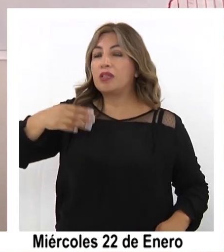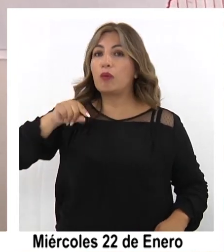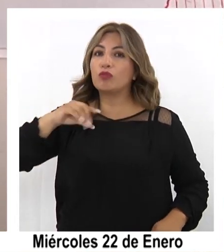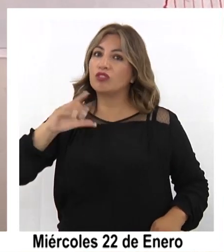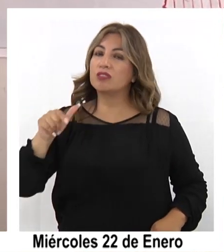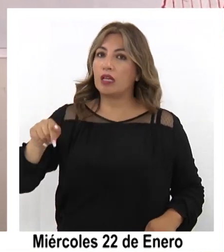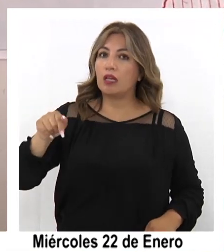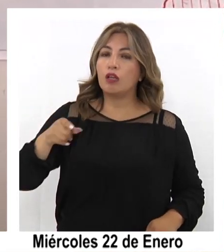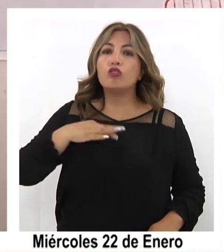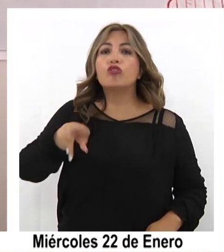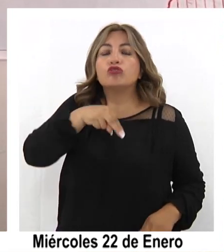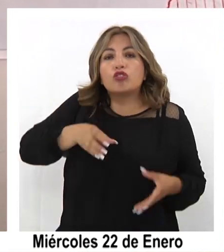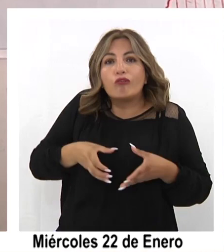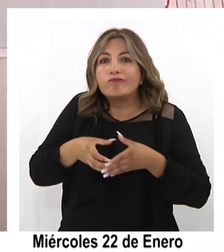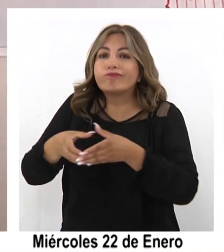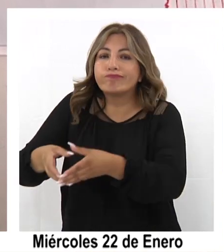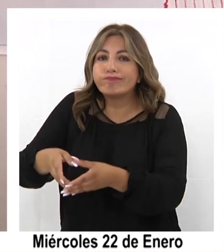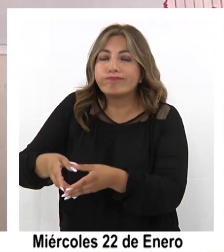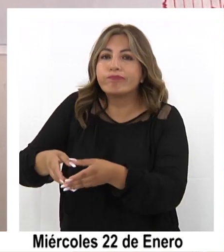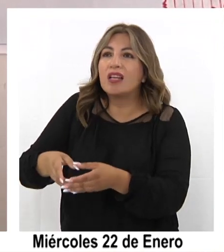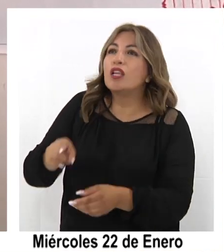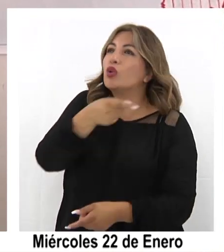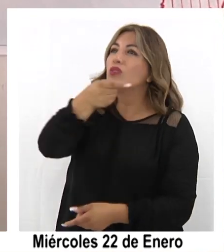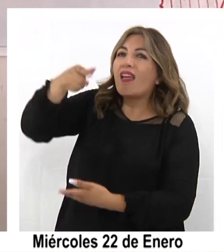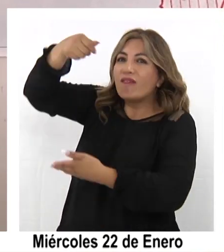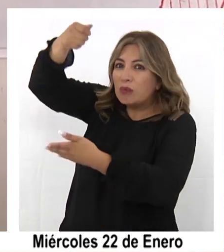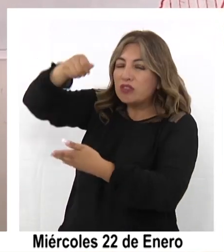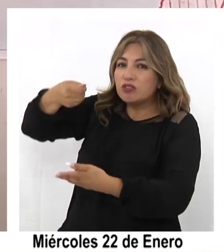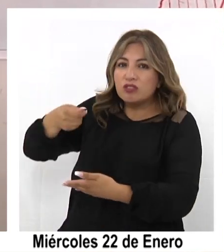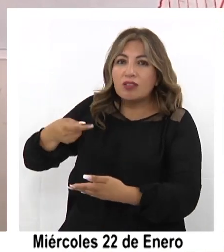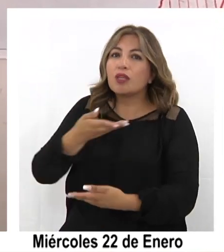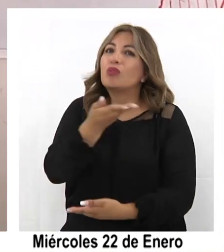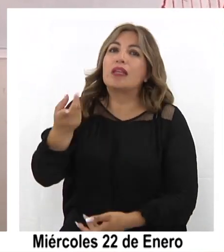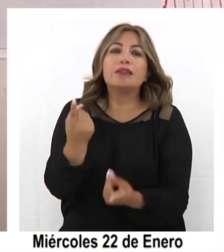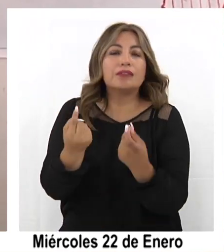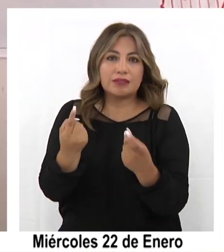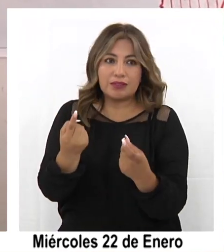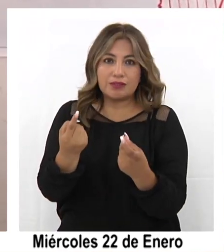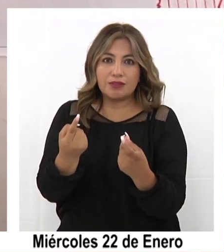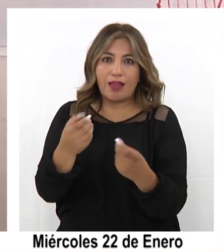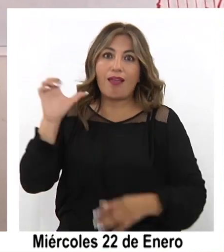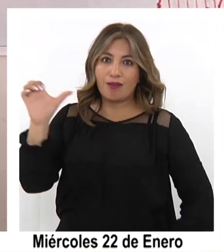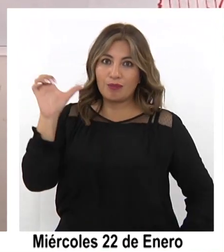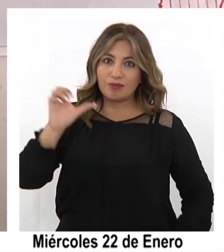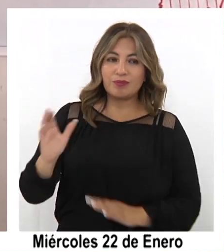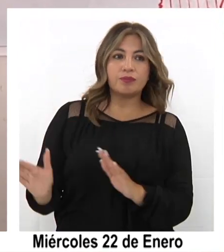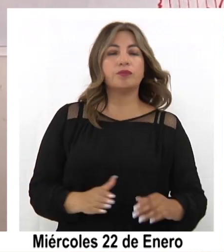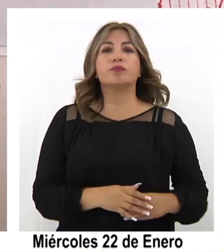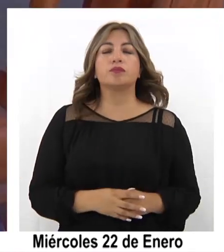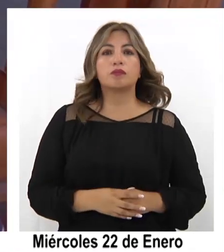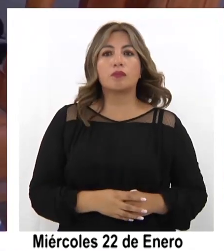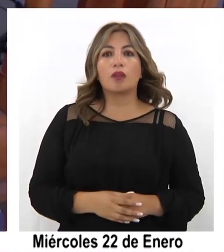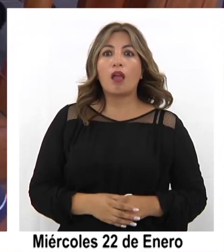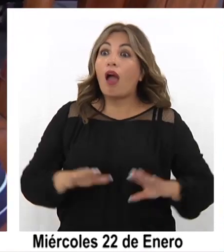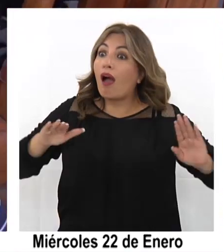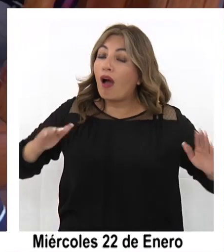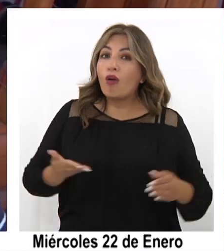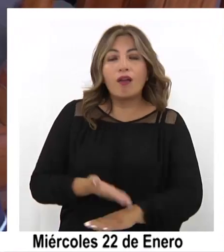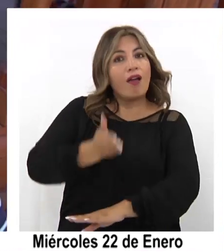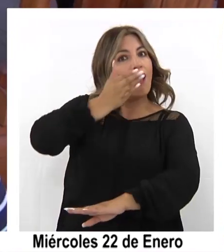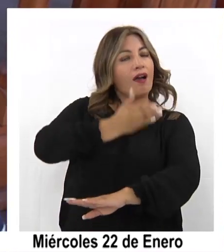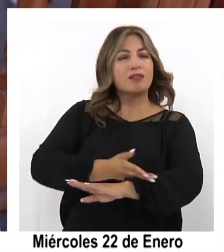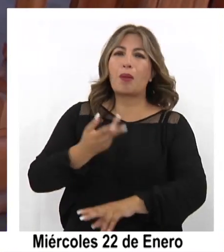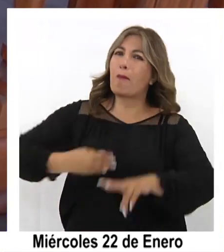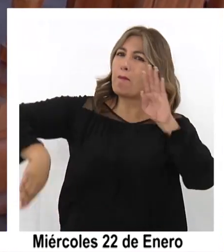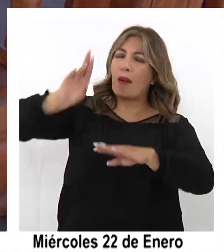coordinar, asistir, hacer una evaluación en terreno de las necesidades que ellos tienen en función de estas emergencias. Yo creo que la gente desde